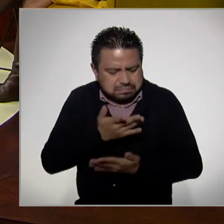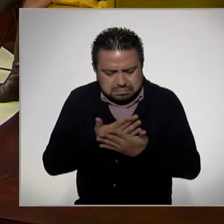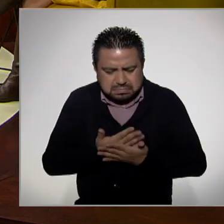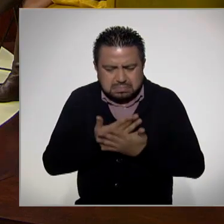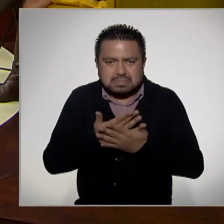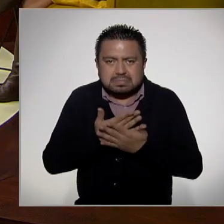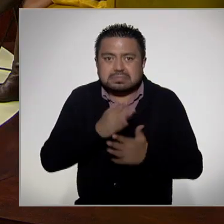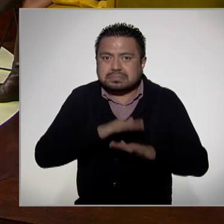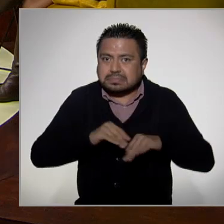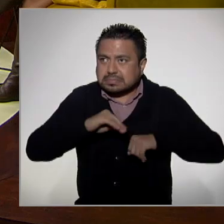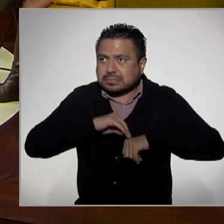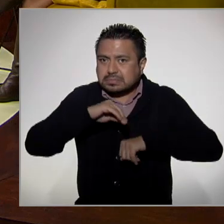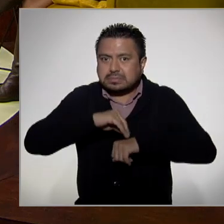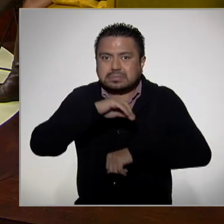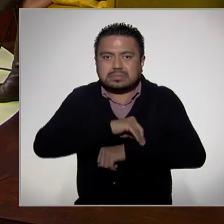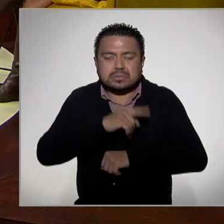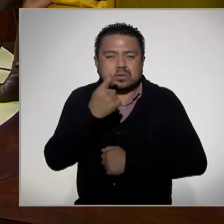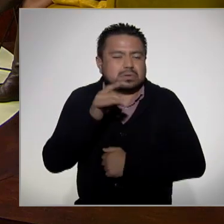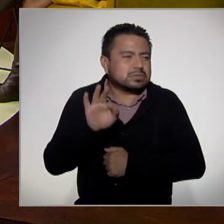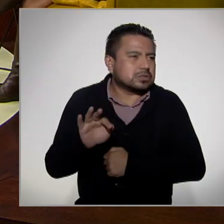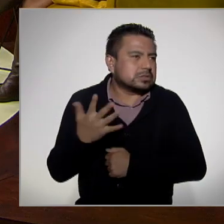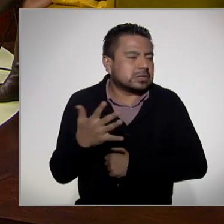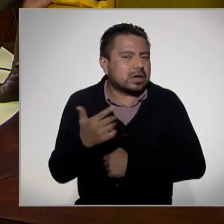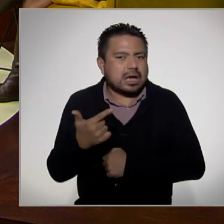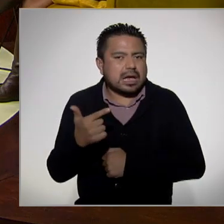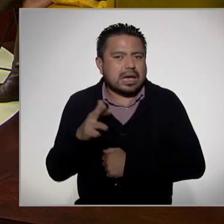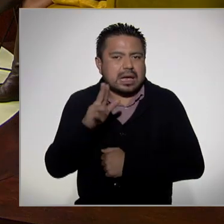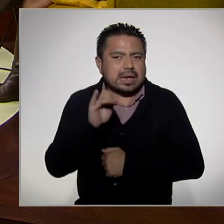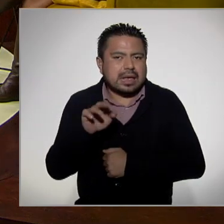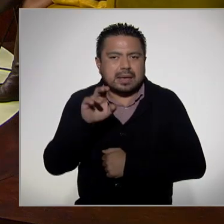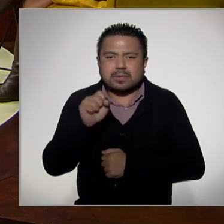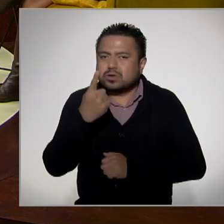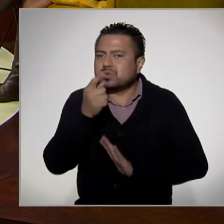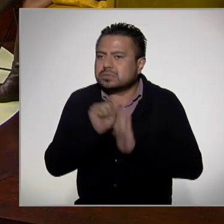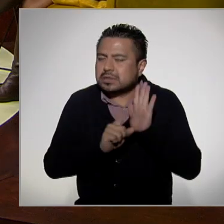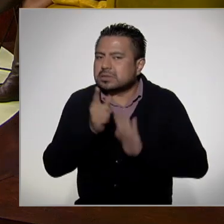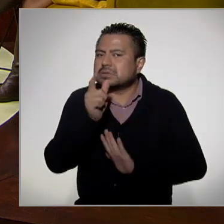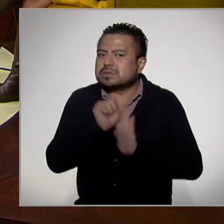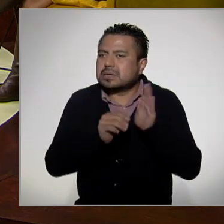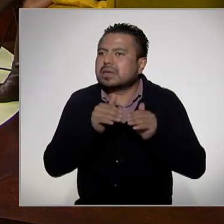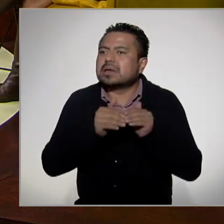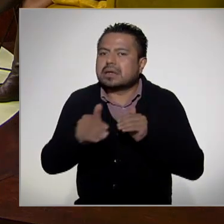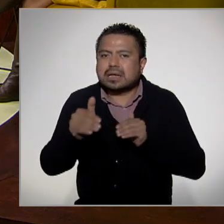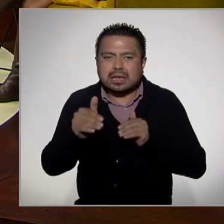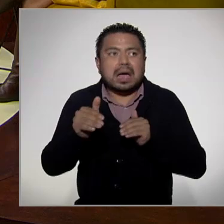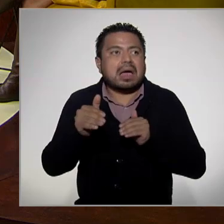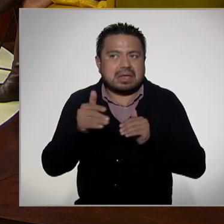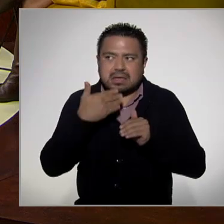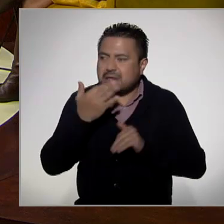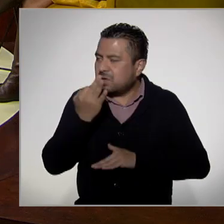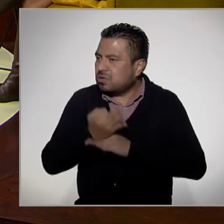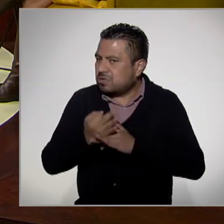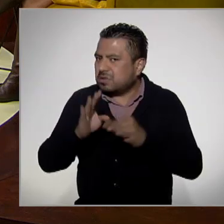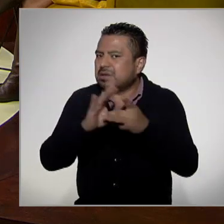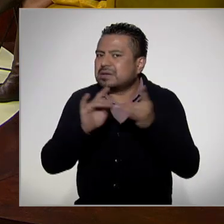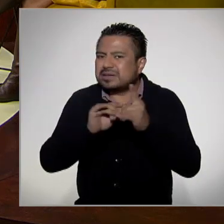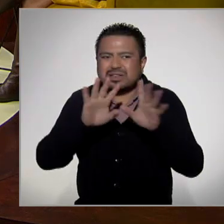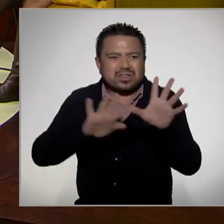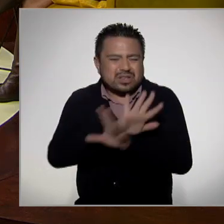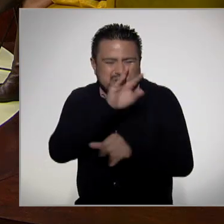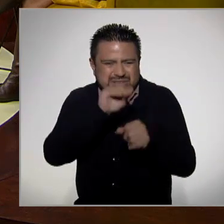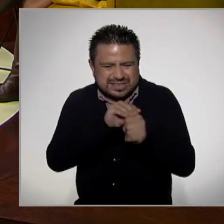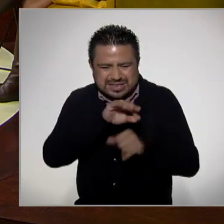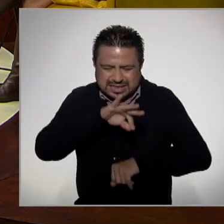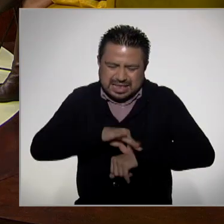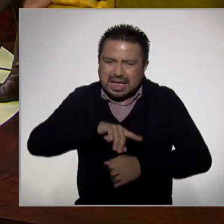hemoglobina suba a aproximadamente 1.5 gramos por mes o sea es lento no a la hemoglobina hay que decir esto porque de todos los parámetros